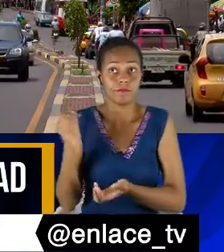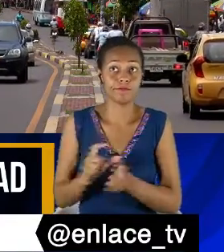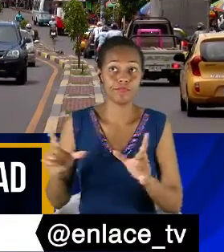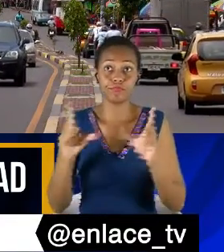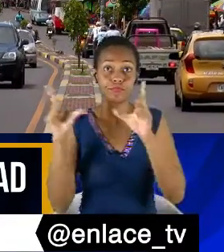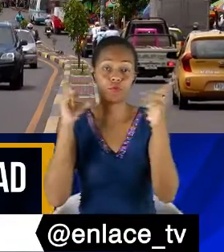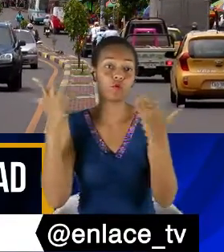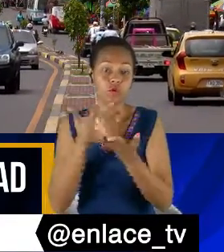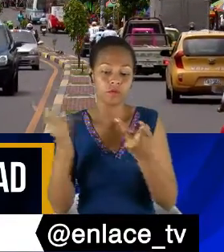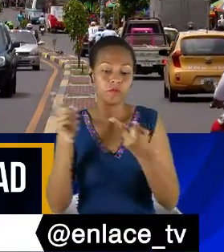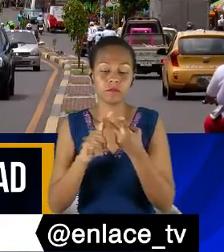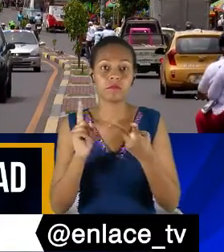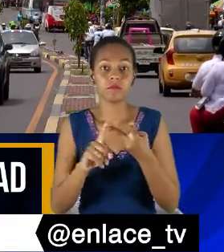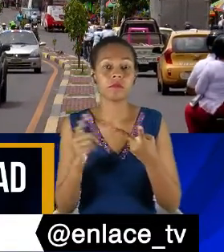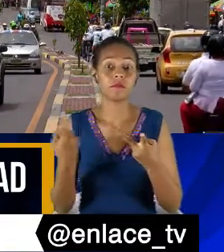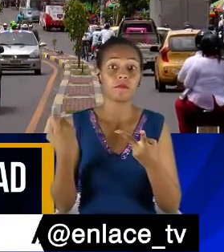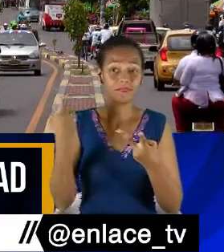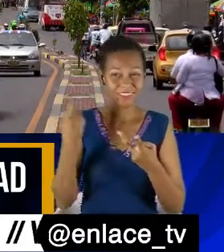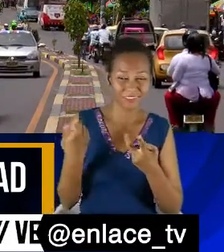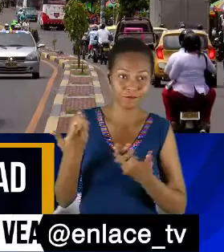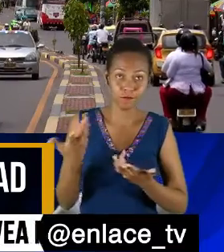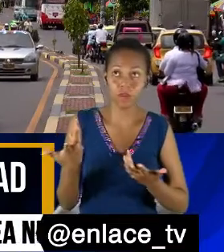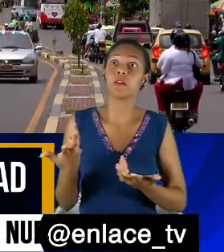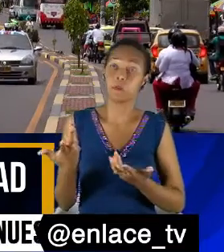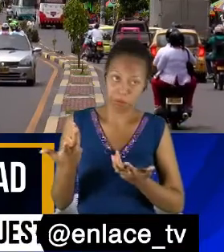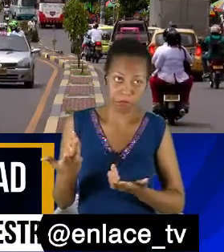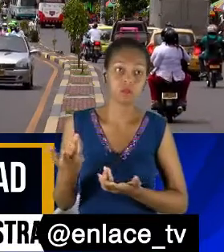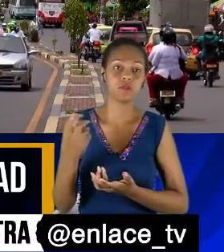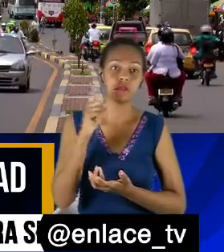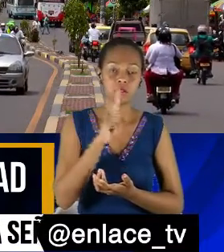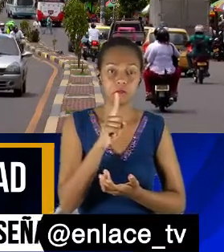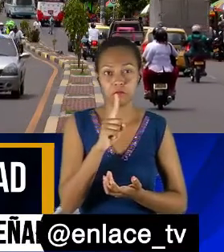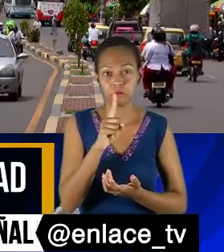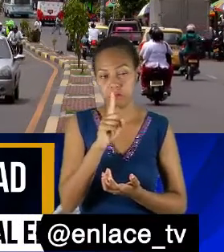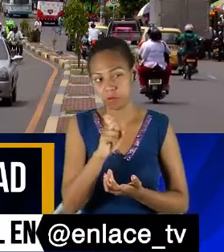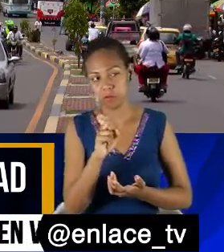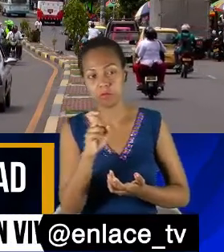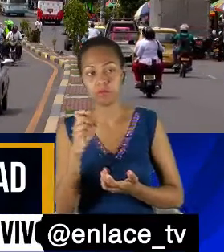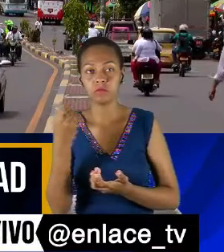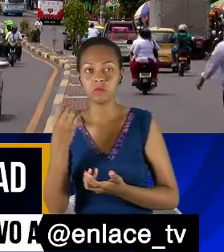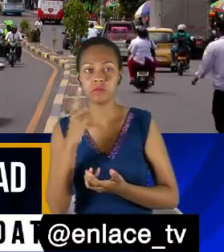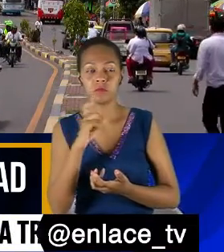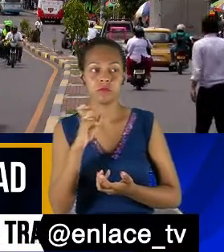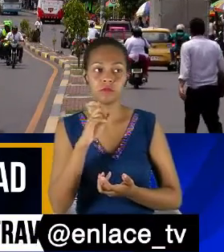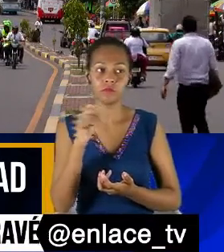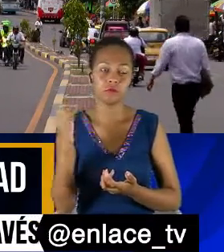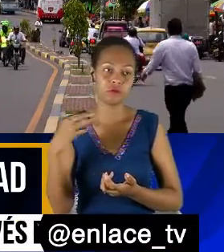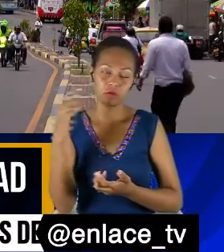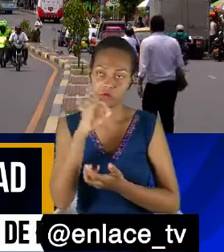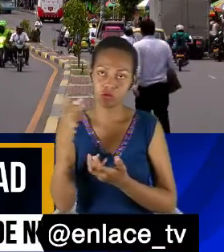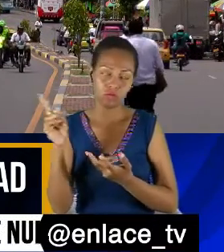¿Qué recomendaciones se le hace a la comunidad con relación a este nuevo decreto? La recomendación es,